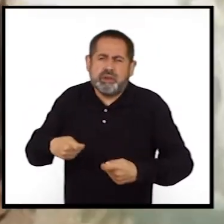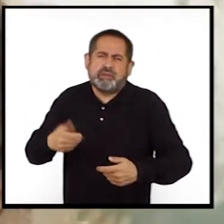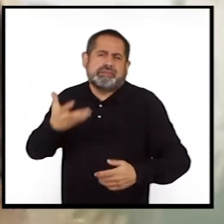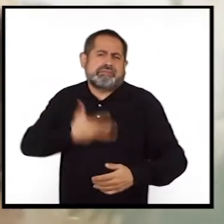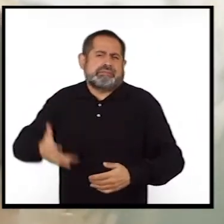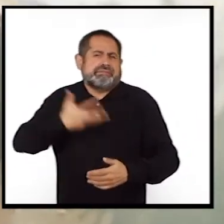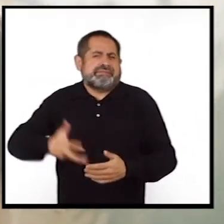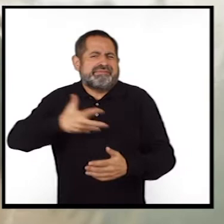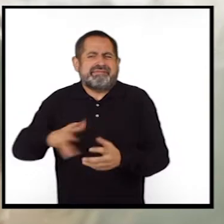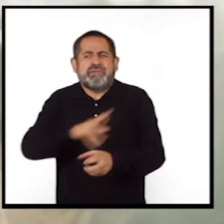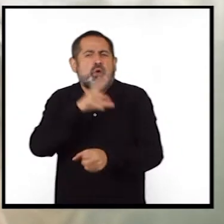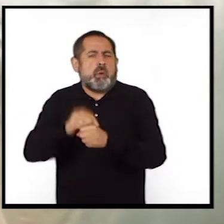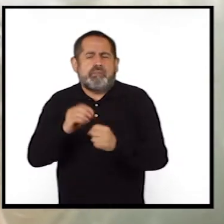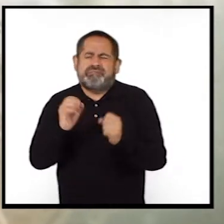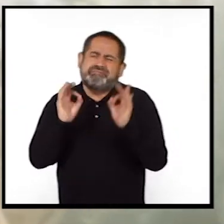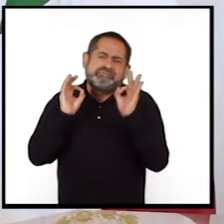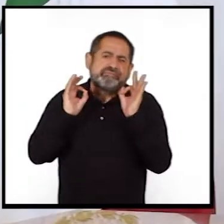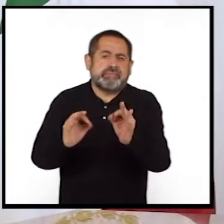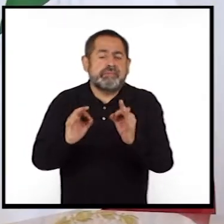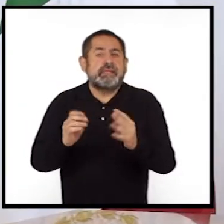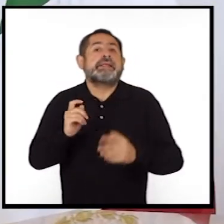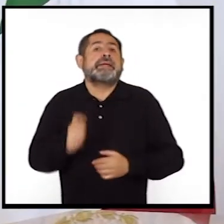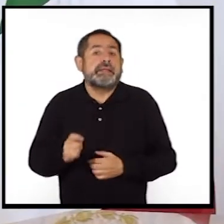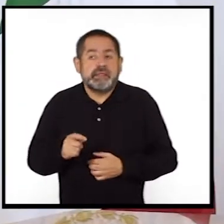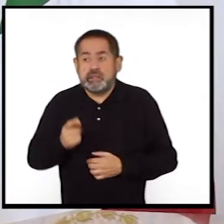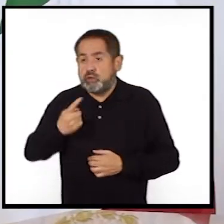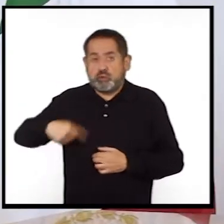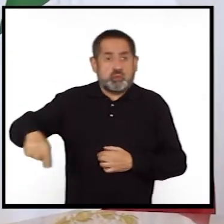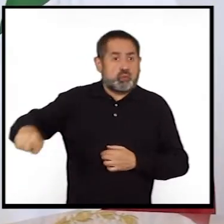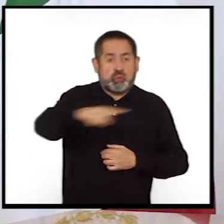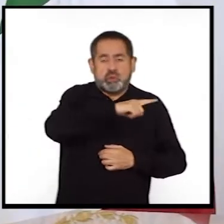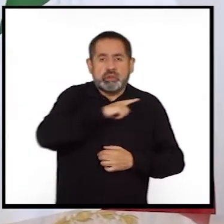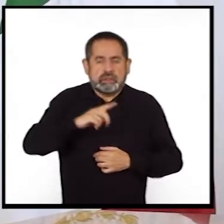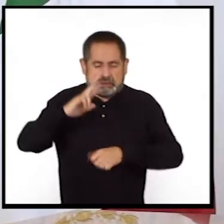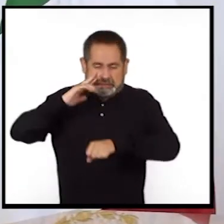antepasados, con la enorme responsabilidad